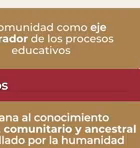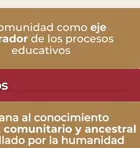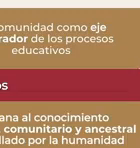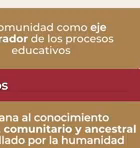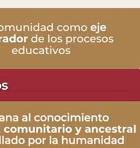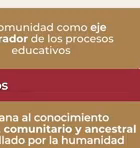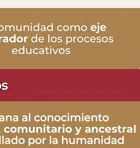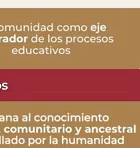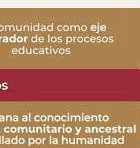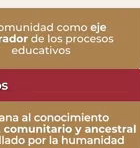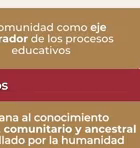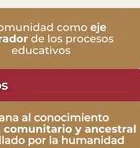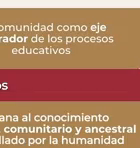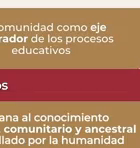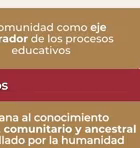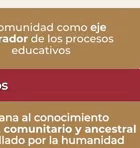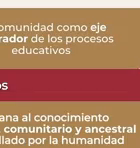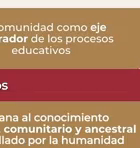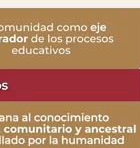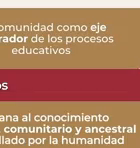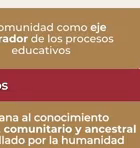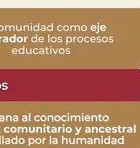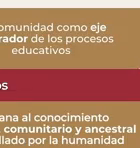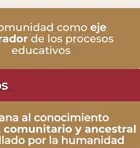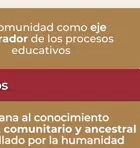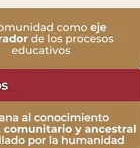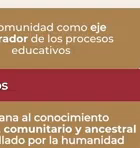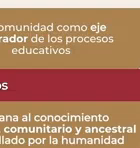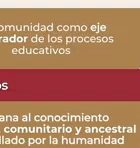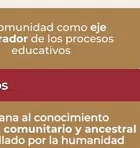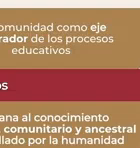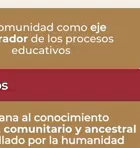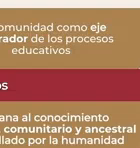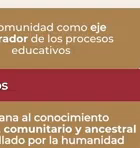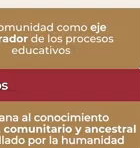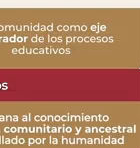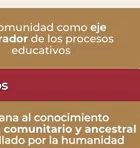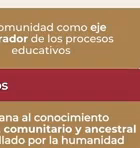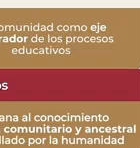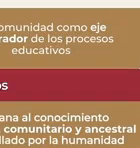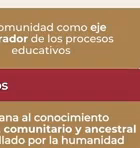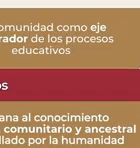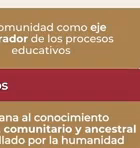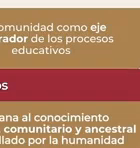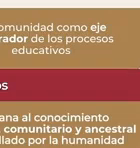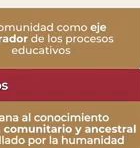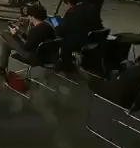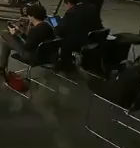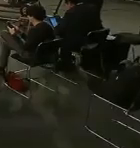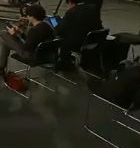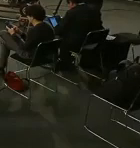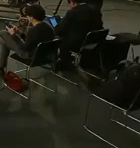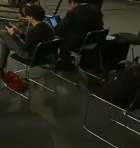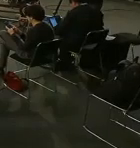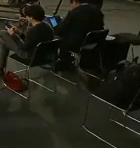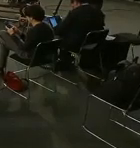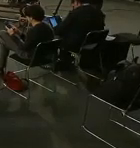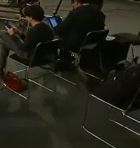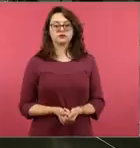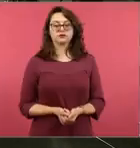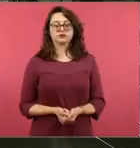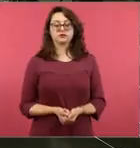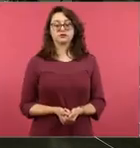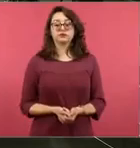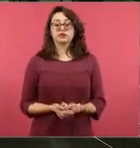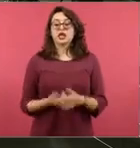texto gratuito se va a convertir, a partir de este marco de una guía metodológica, en una herramienta pedagógica. Y